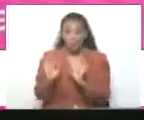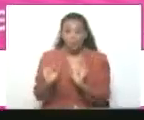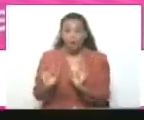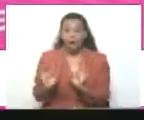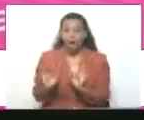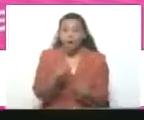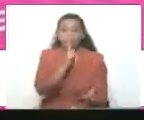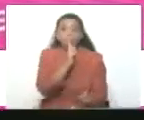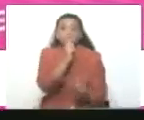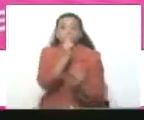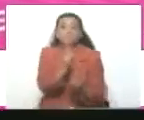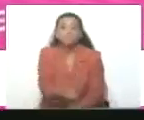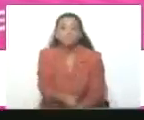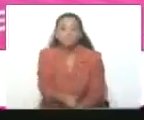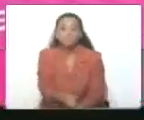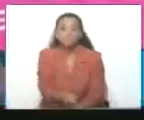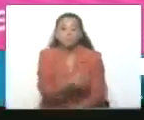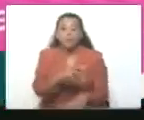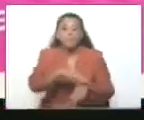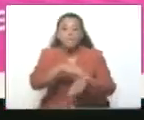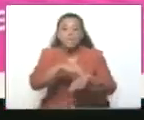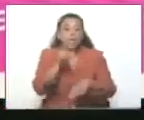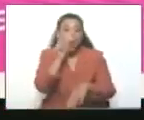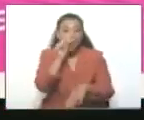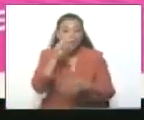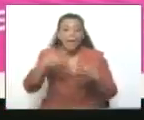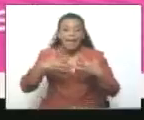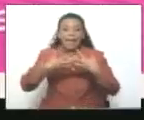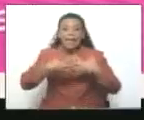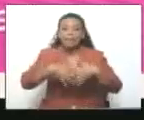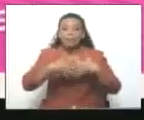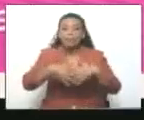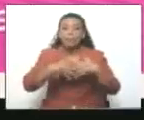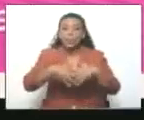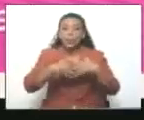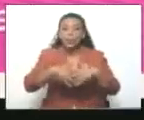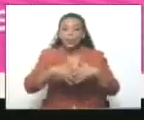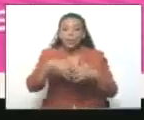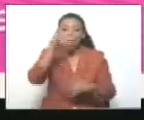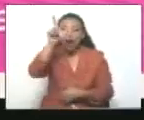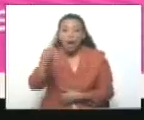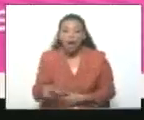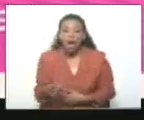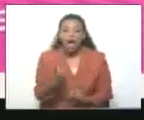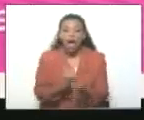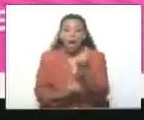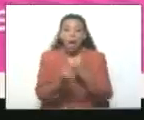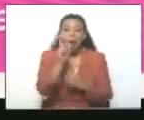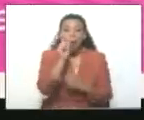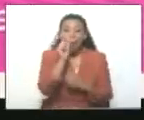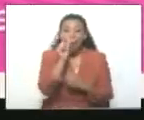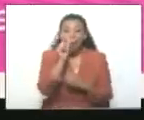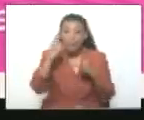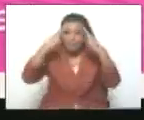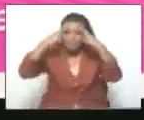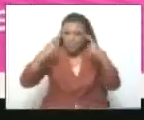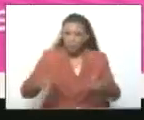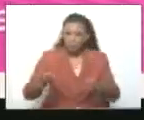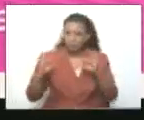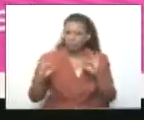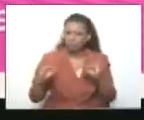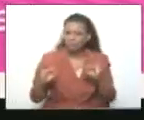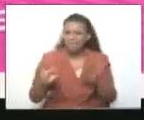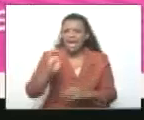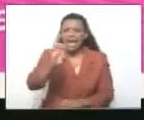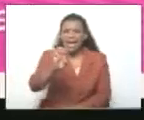nombré como ministro de Industria a el economista experto en